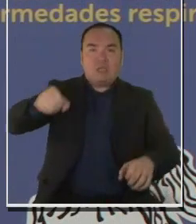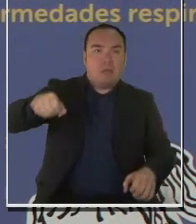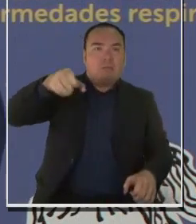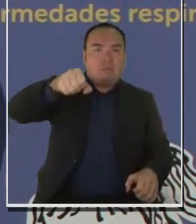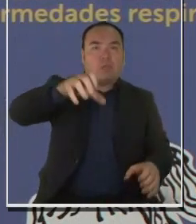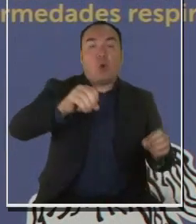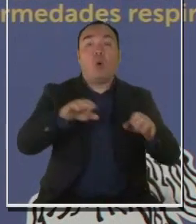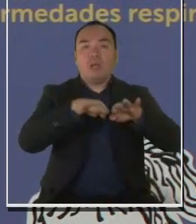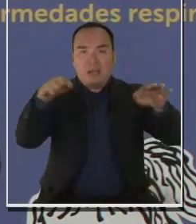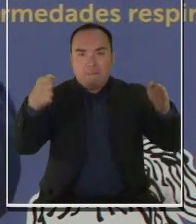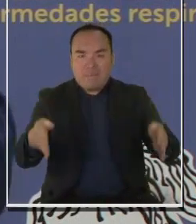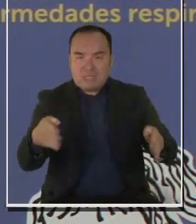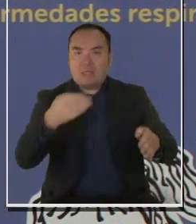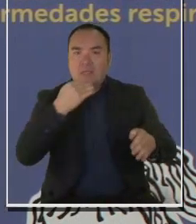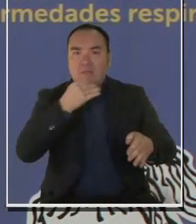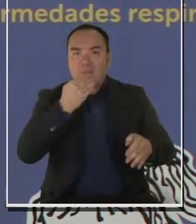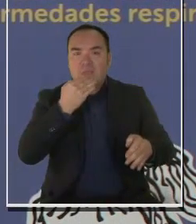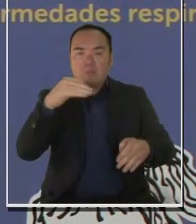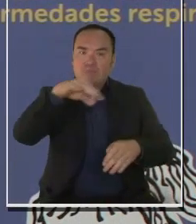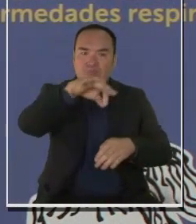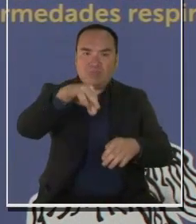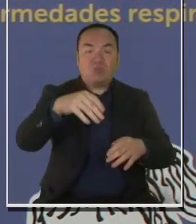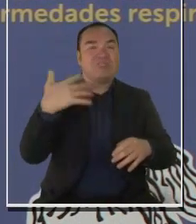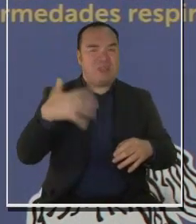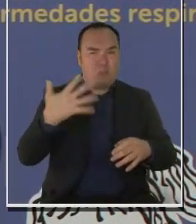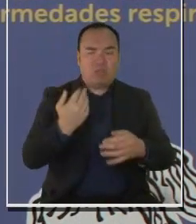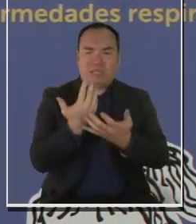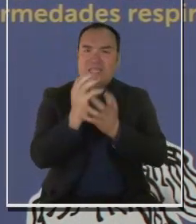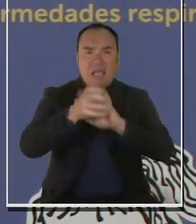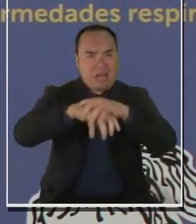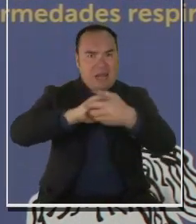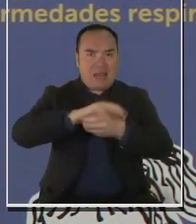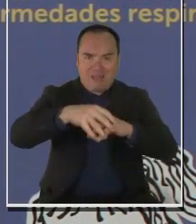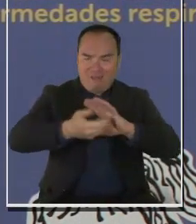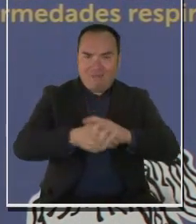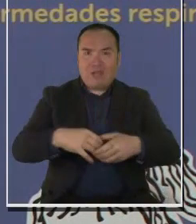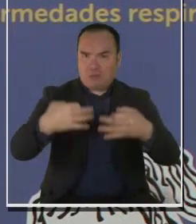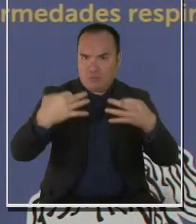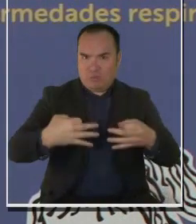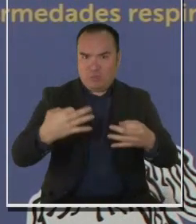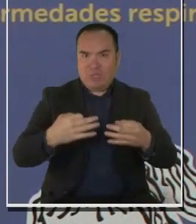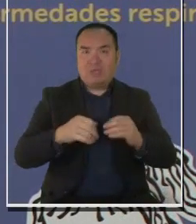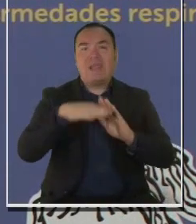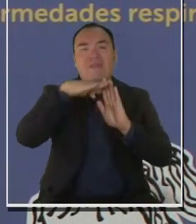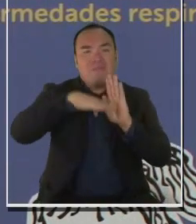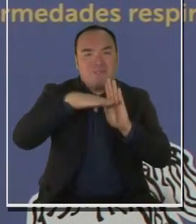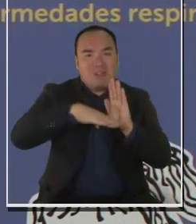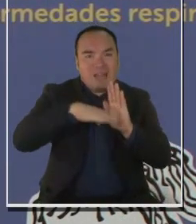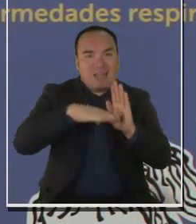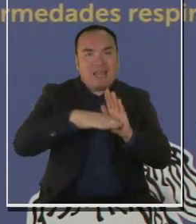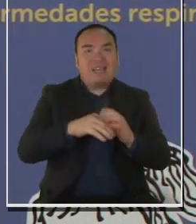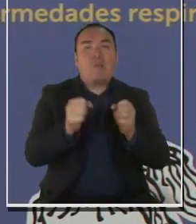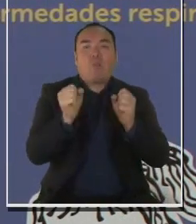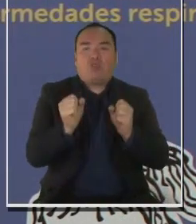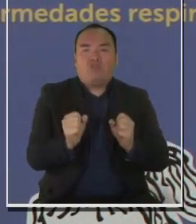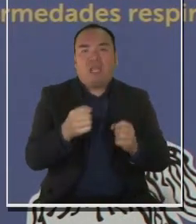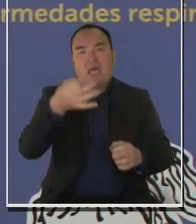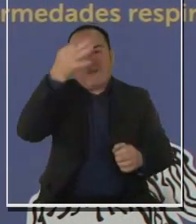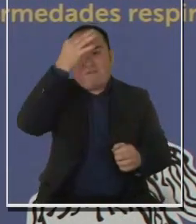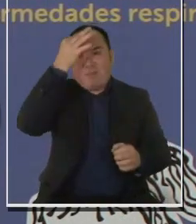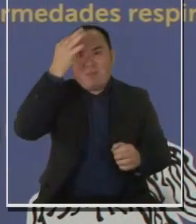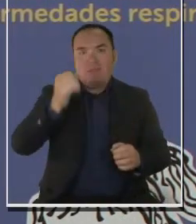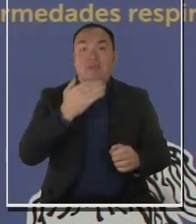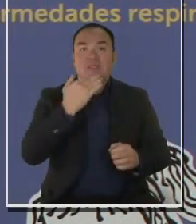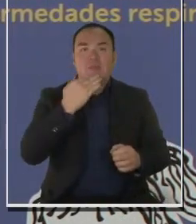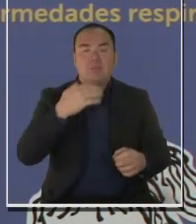lo tanto, el lavado de manos va a ser fundamental para prevenir y reducir el riesgo de enfermar. Y la otra forma que es muy importante,